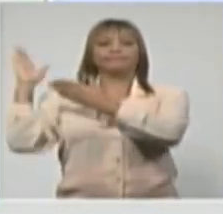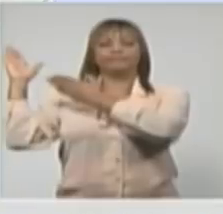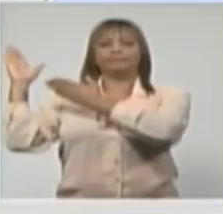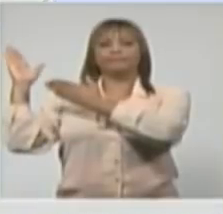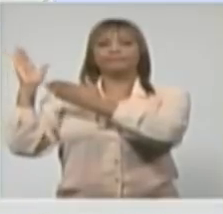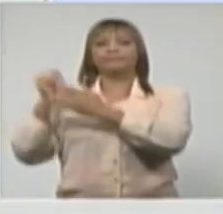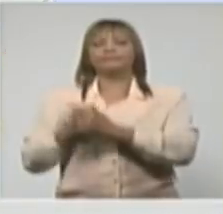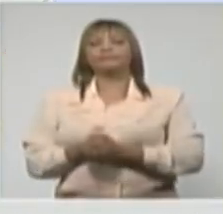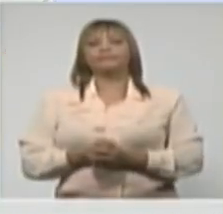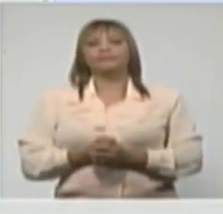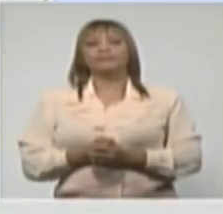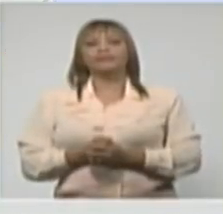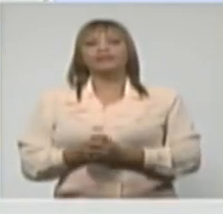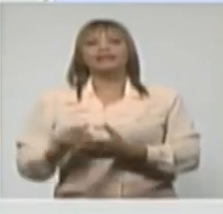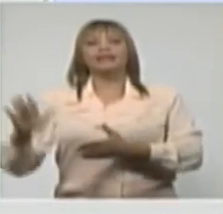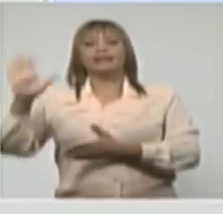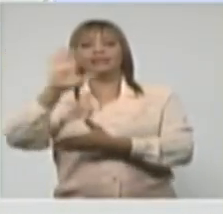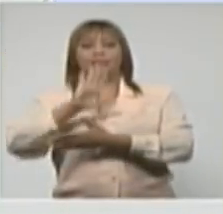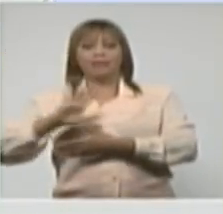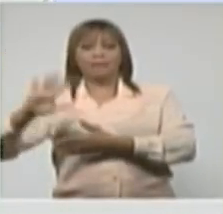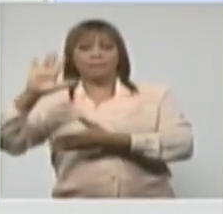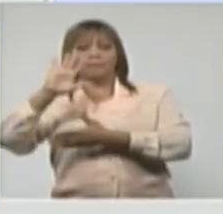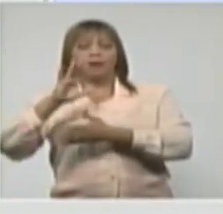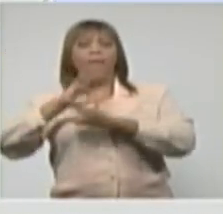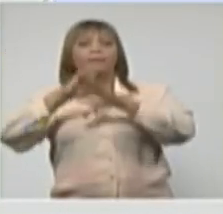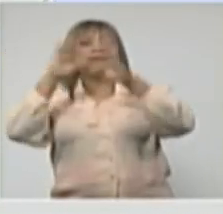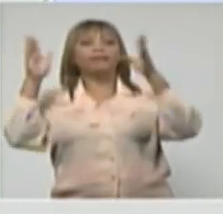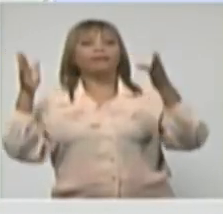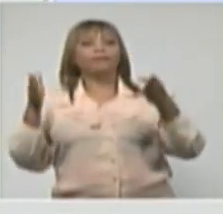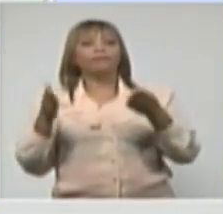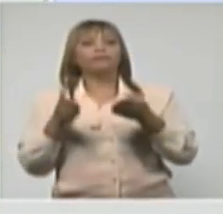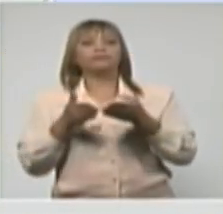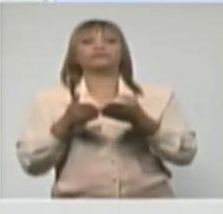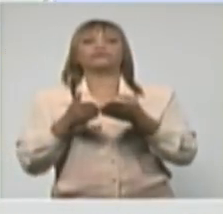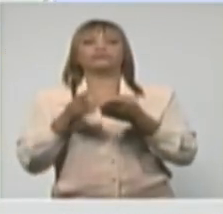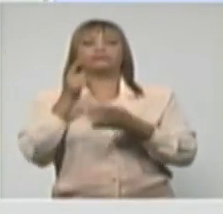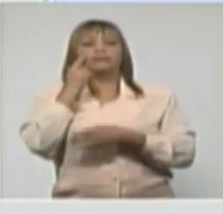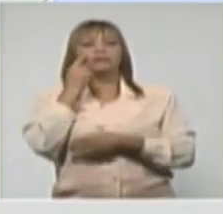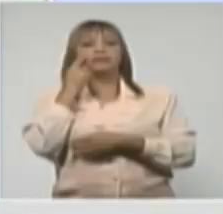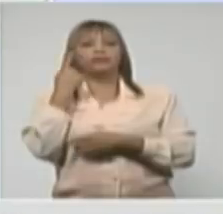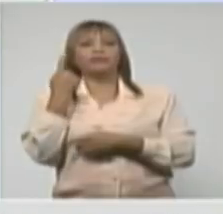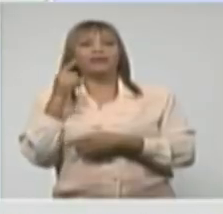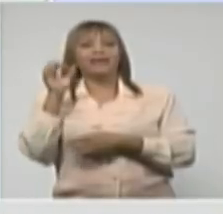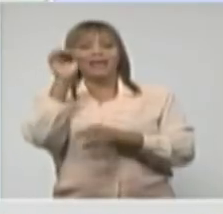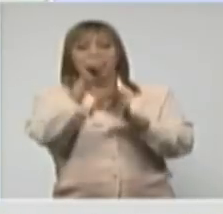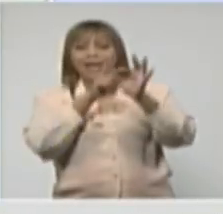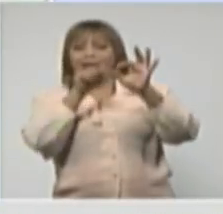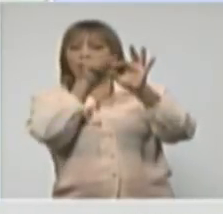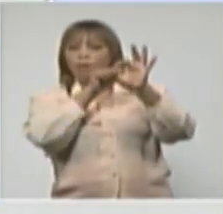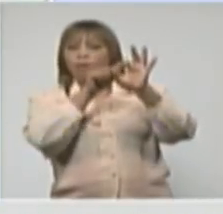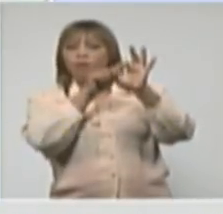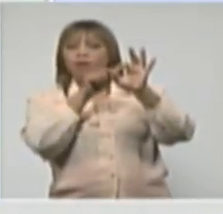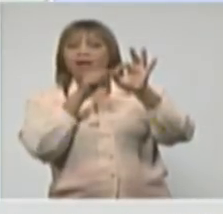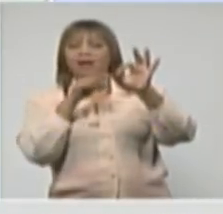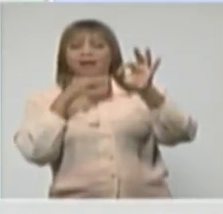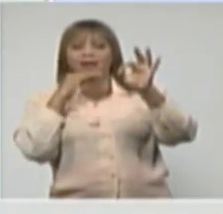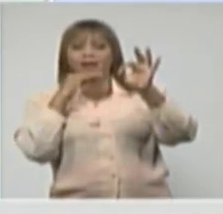mundo donde se reflejan esas bolas grandes en azul,